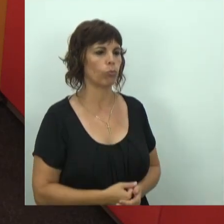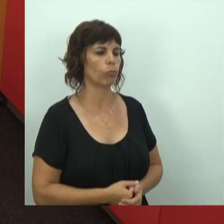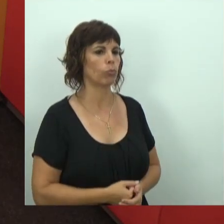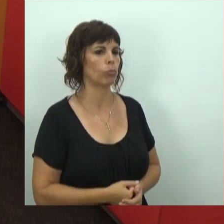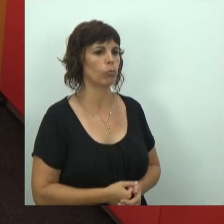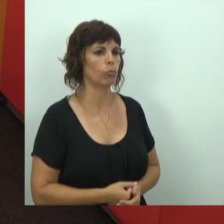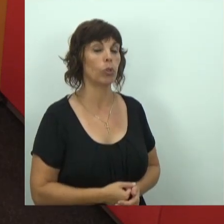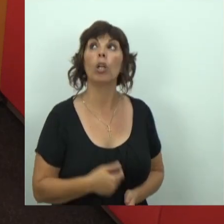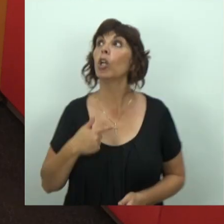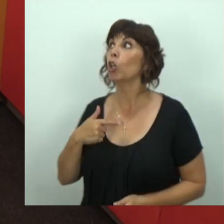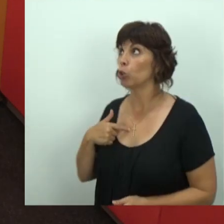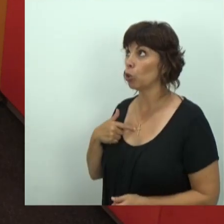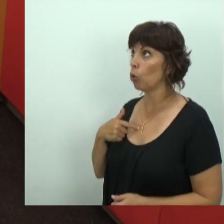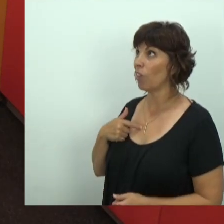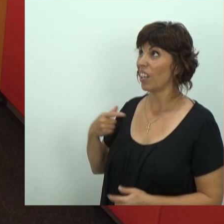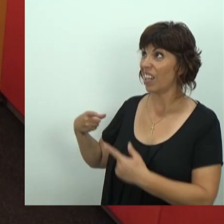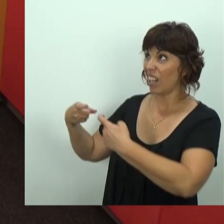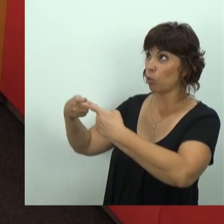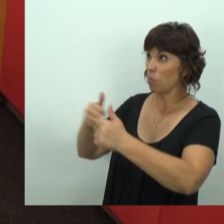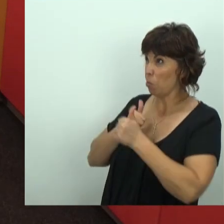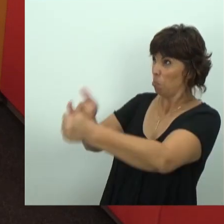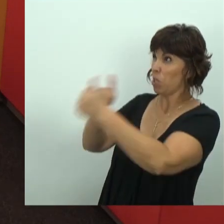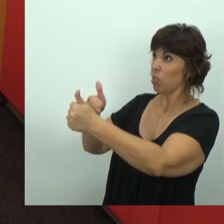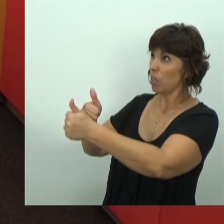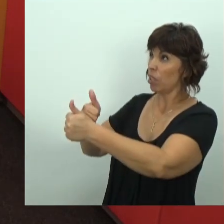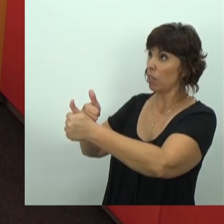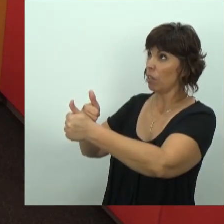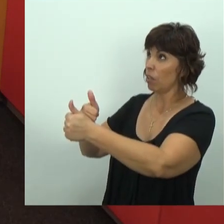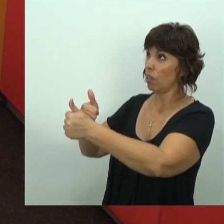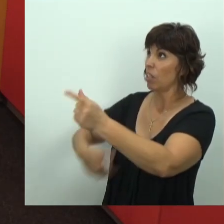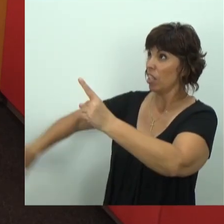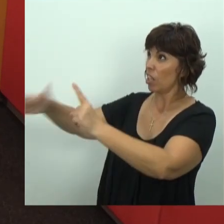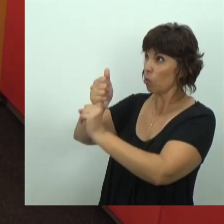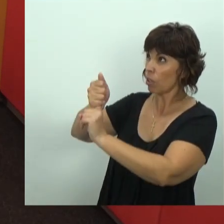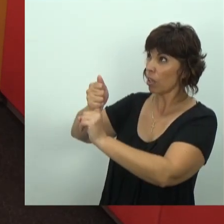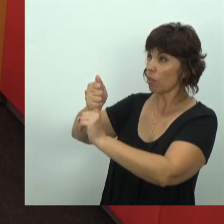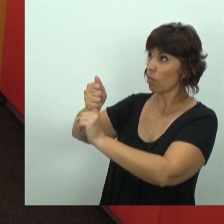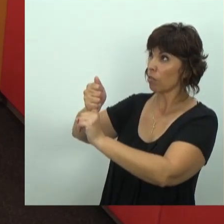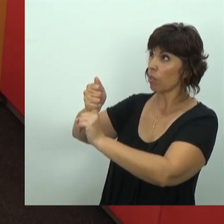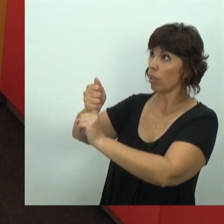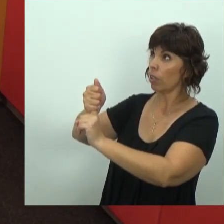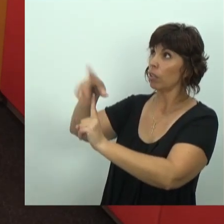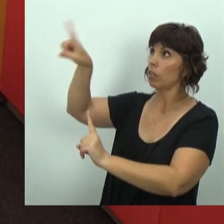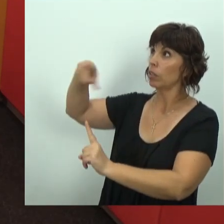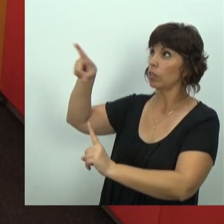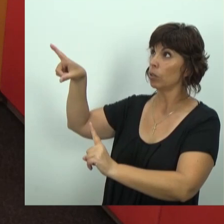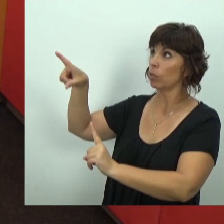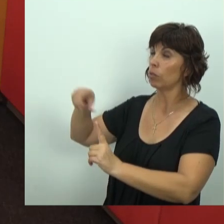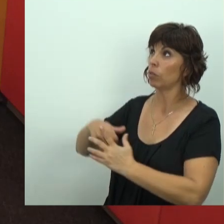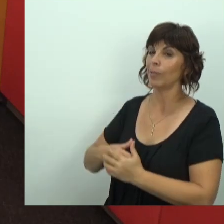¿Persiguiré yo a los amalequitas? Y el Señor dijo, David dijo, ¿podré alcanzarle? Es interesante que ahora David había